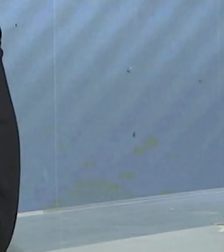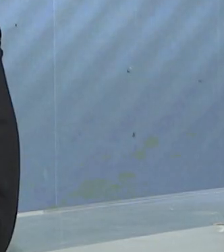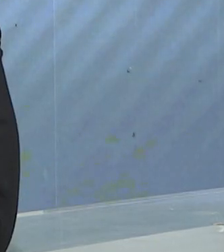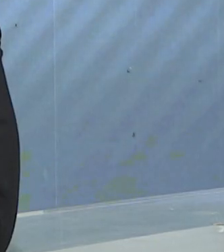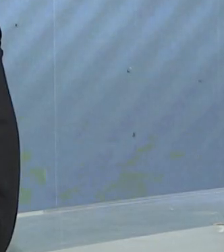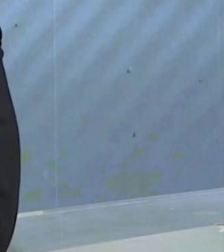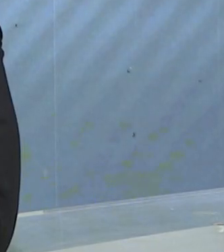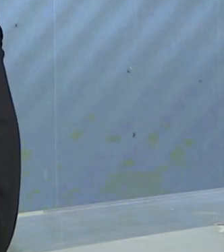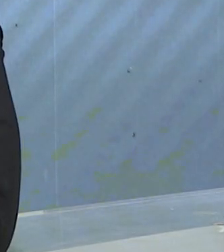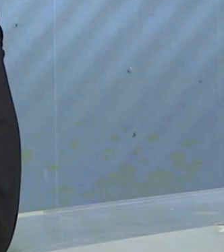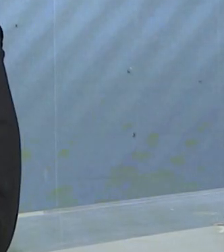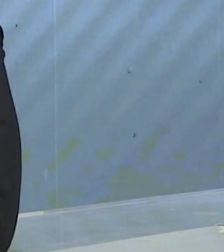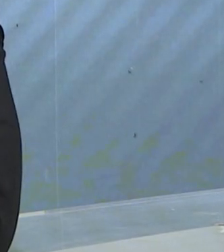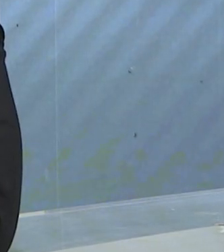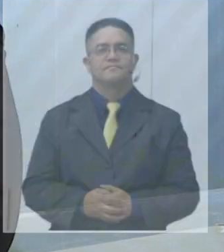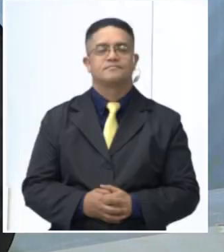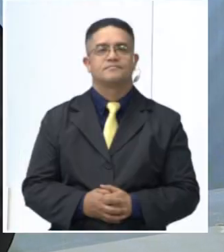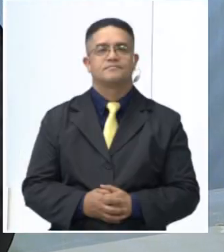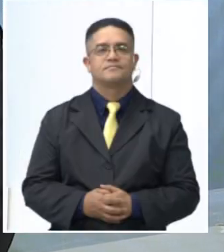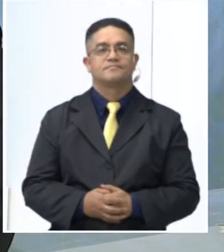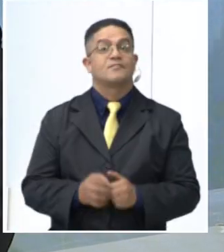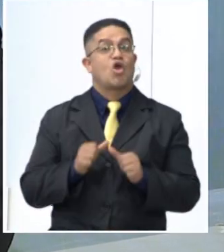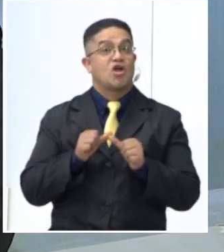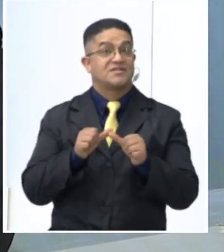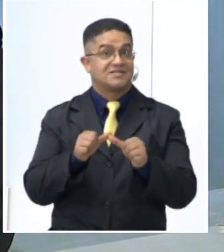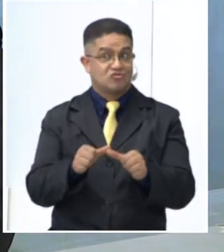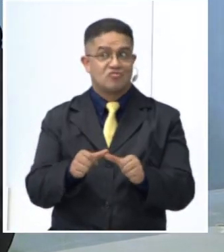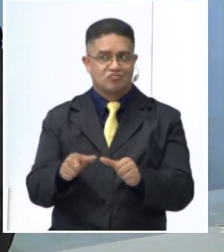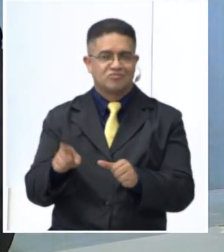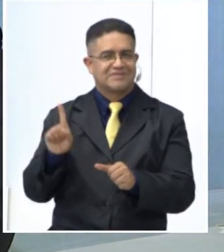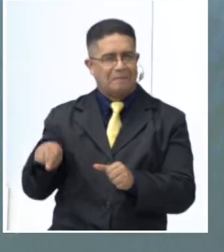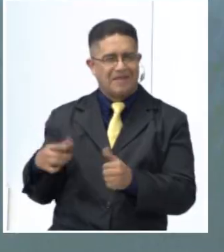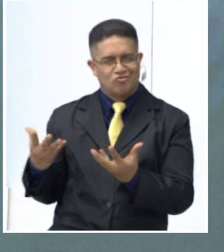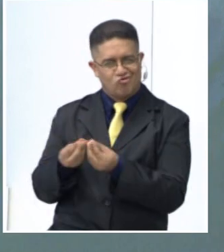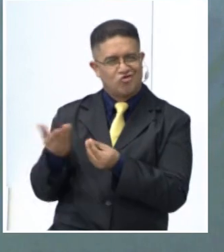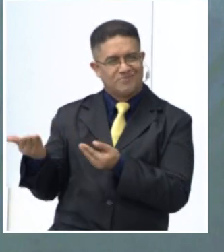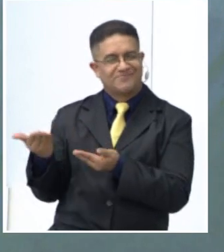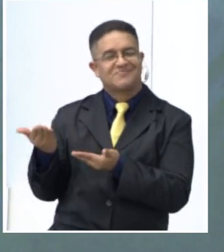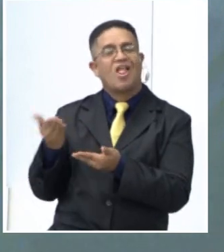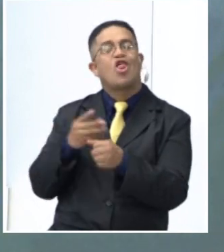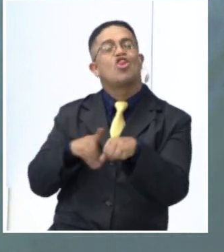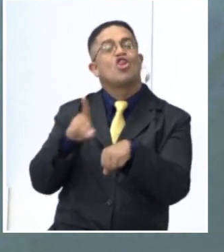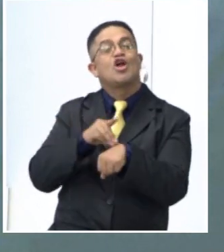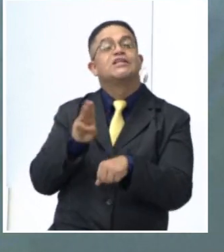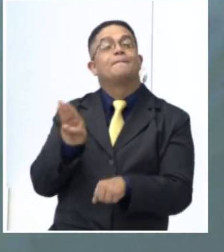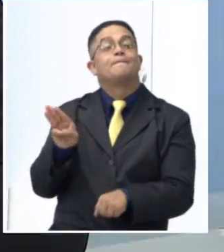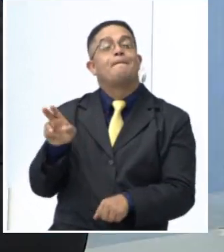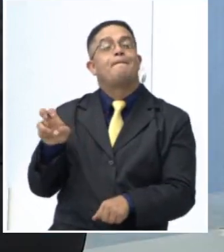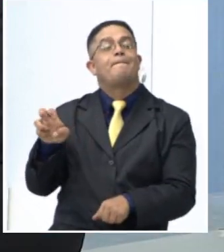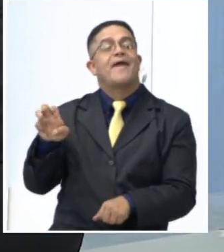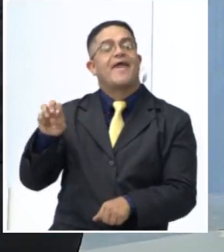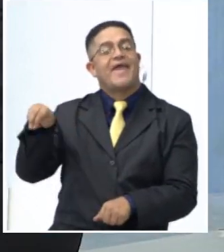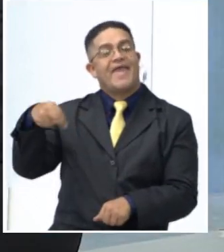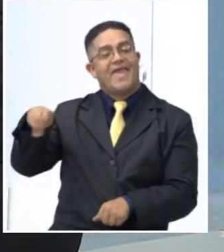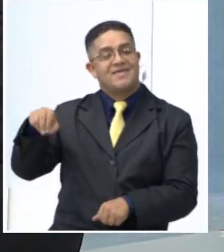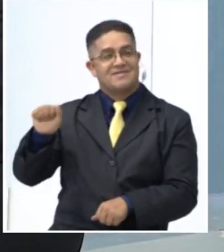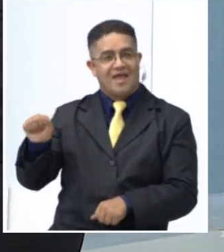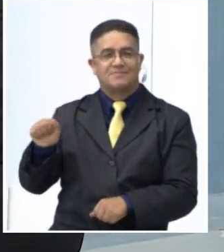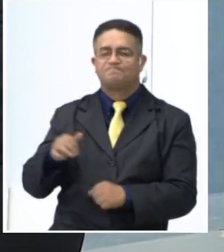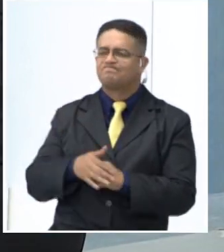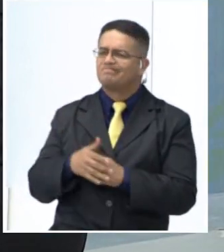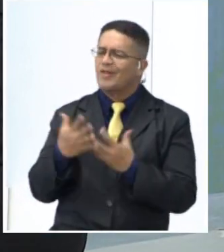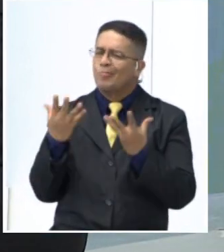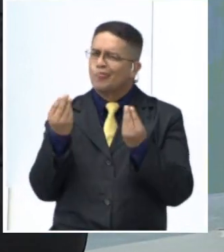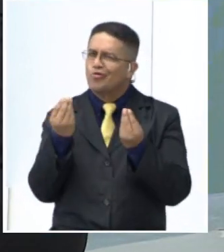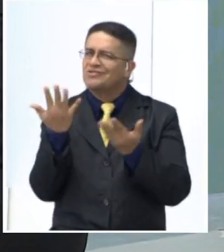Continuamos con más de Noticias Globovisión Salud. En el estudio continúa el doctor Jesús Peña Prato, médico otorrinolaringólogo. Doctor, son muchas